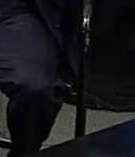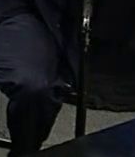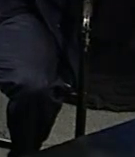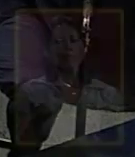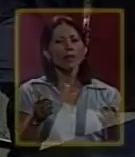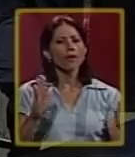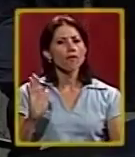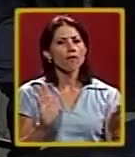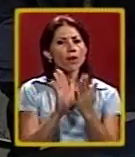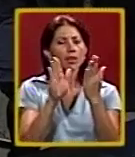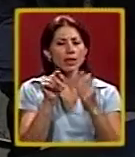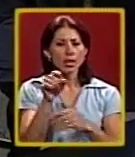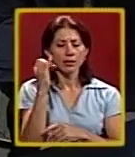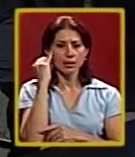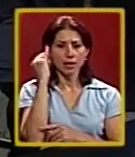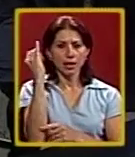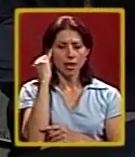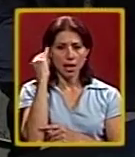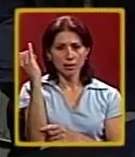Frente a estas ideas,